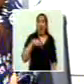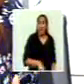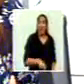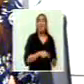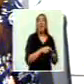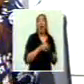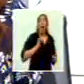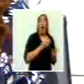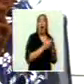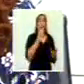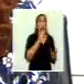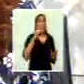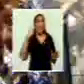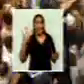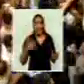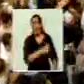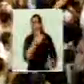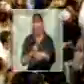importante.